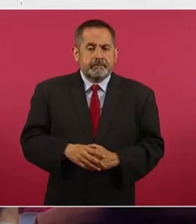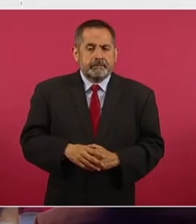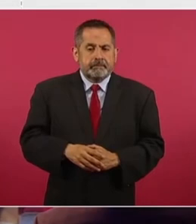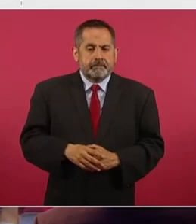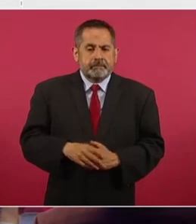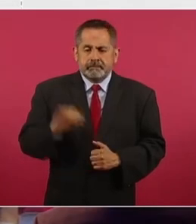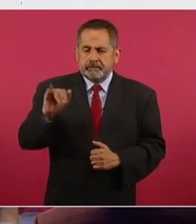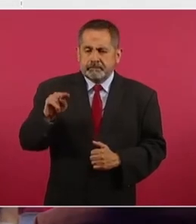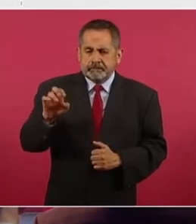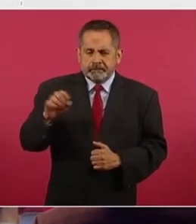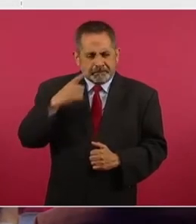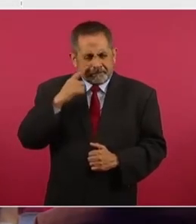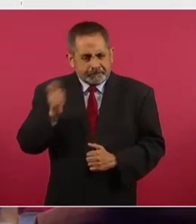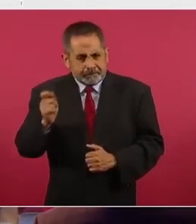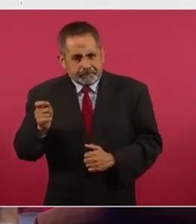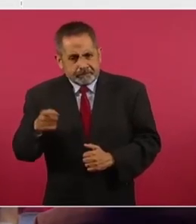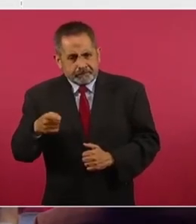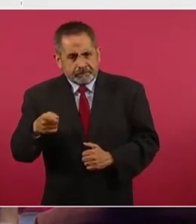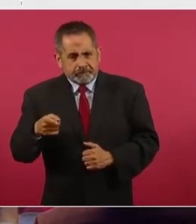Del INEGI, es esto.